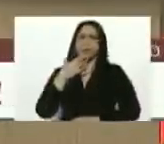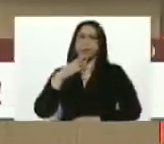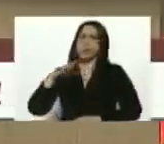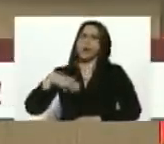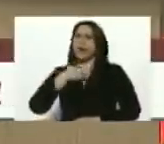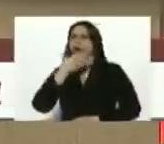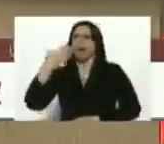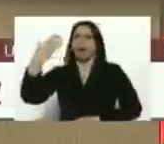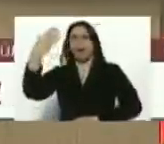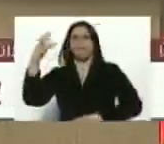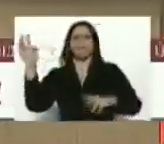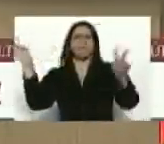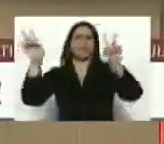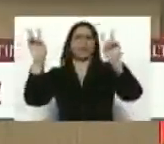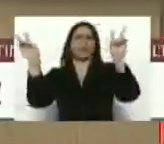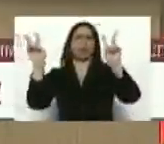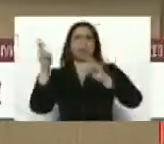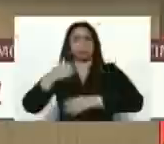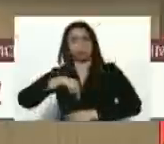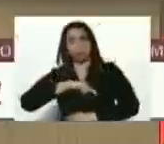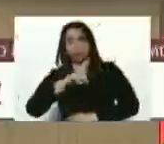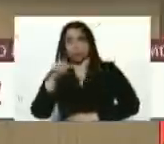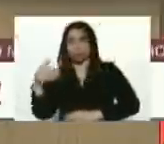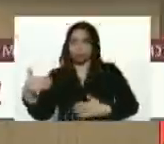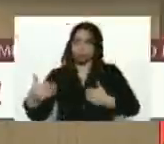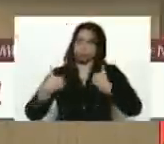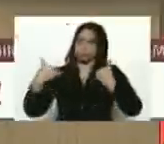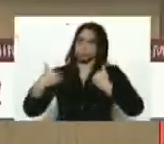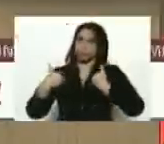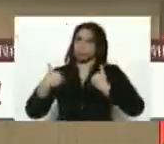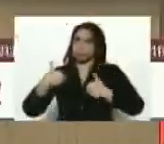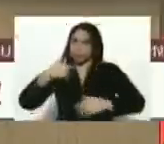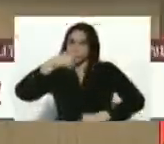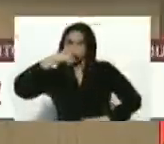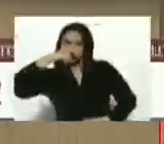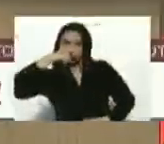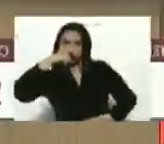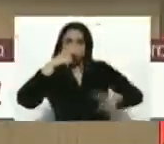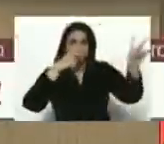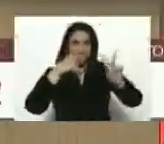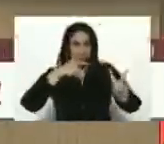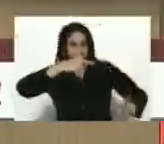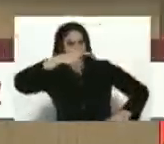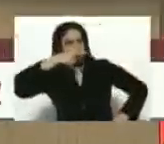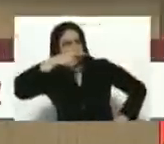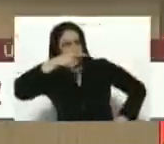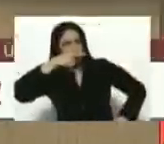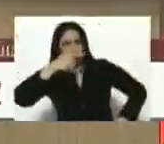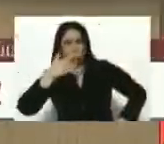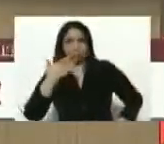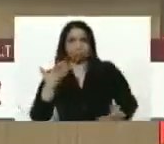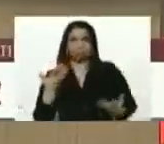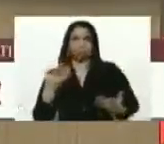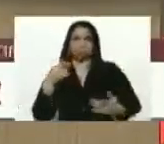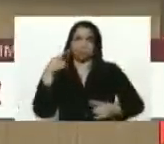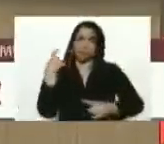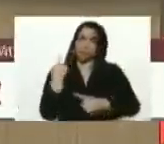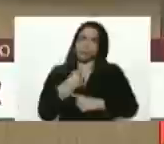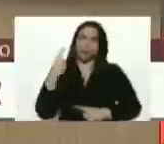no. Estamos amenazados, estamos bajo una seria amenaza y por eso